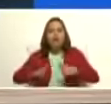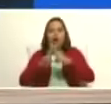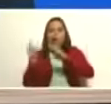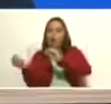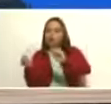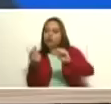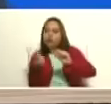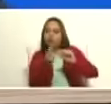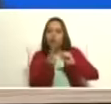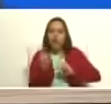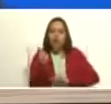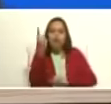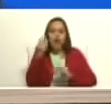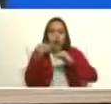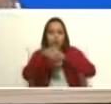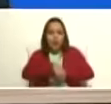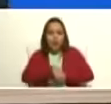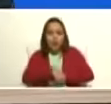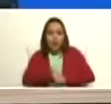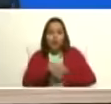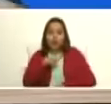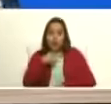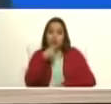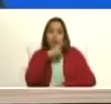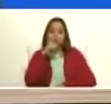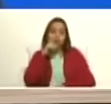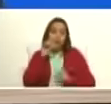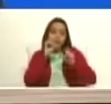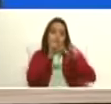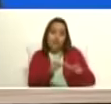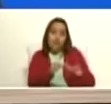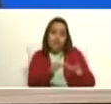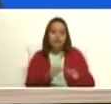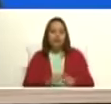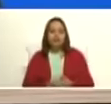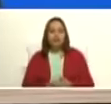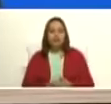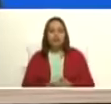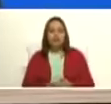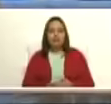primer consenso. Así lo bautizo, doctora Delcy Rodríguez.